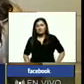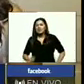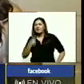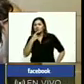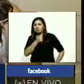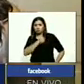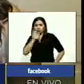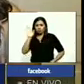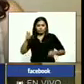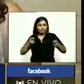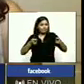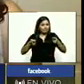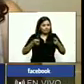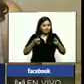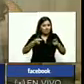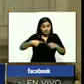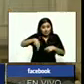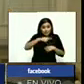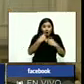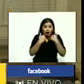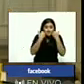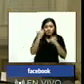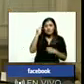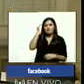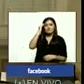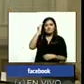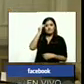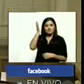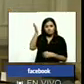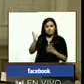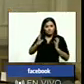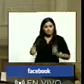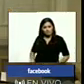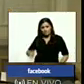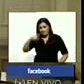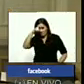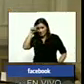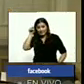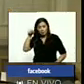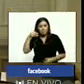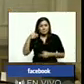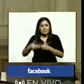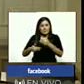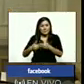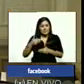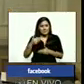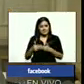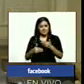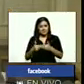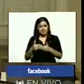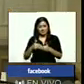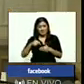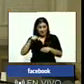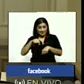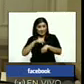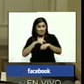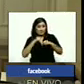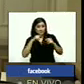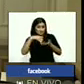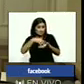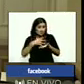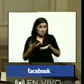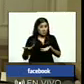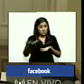jóvenes somos parte de esa ciudadanía también poder ir avanzando sobre la democracia que tenemos ahora estamos en un sistema